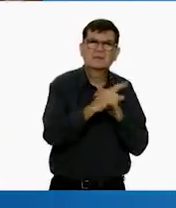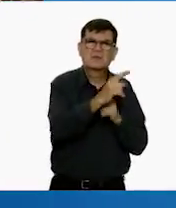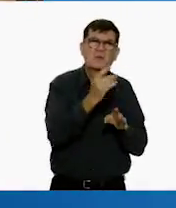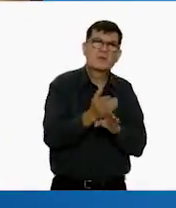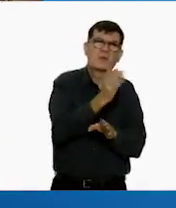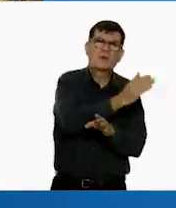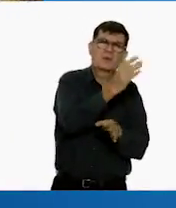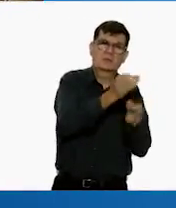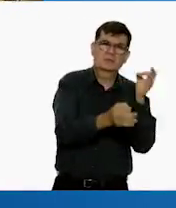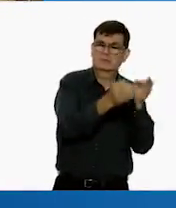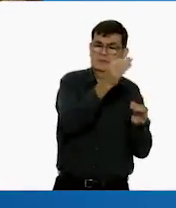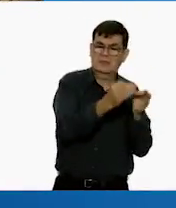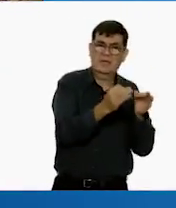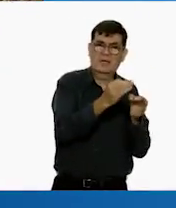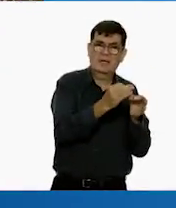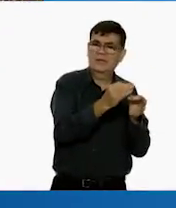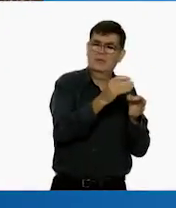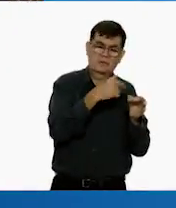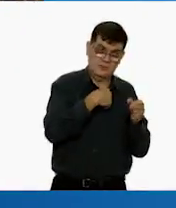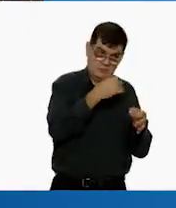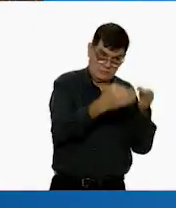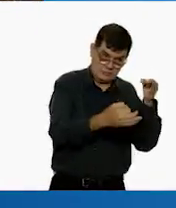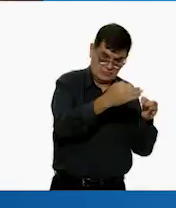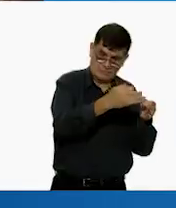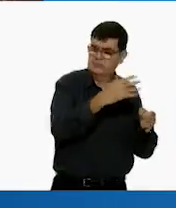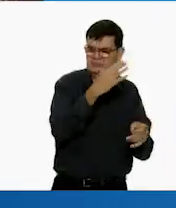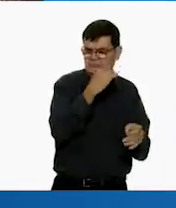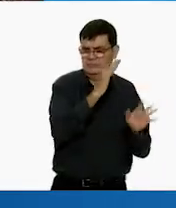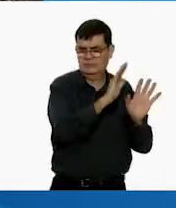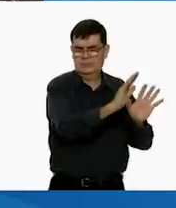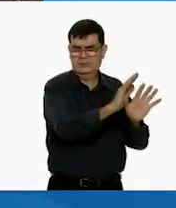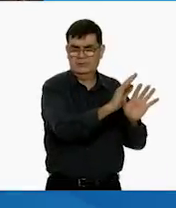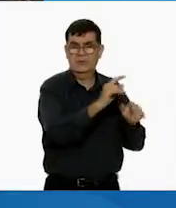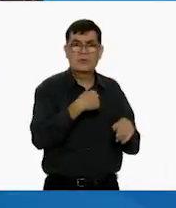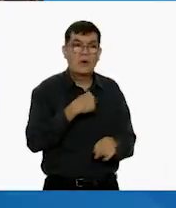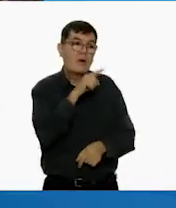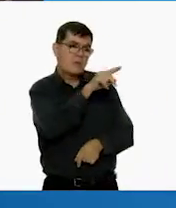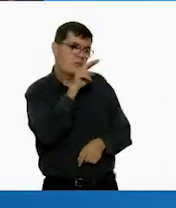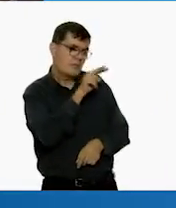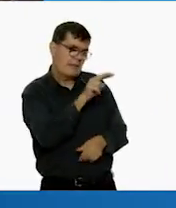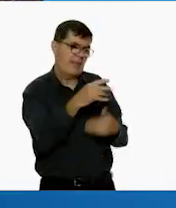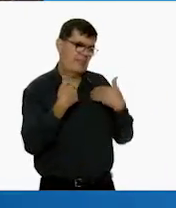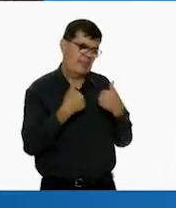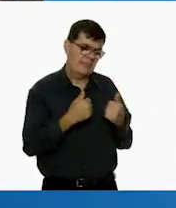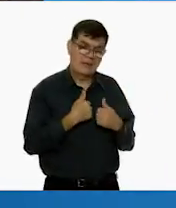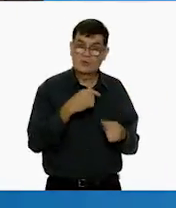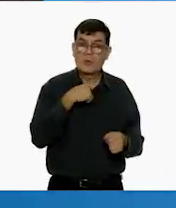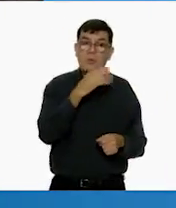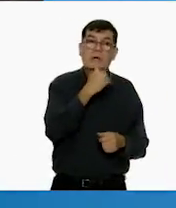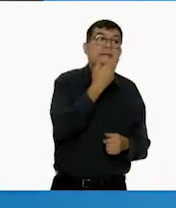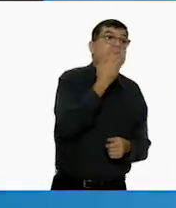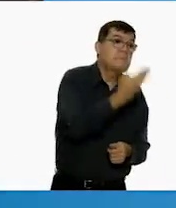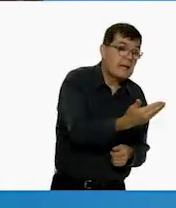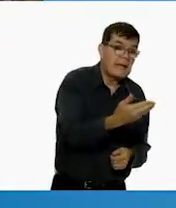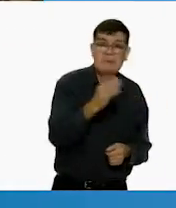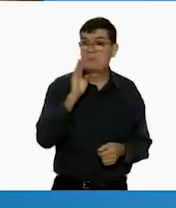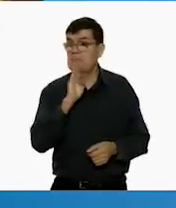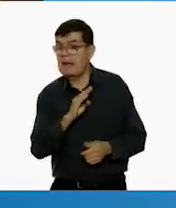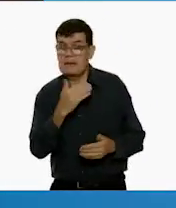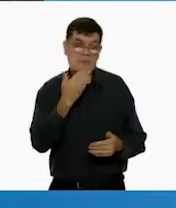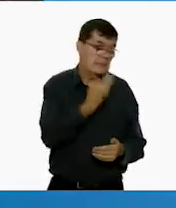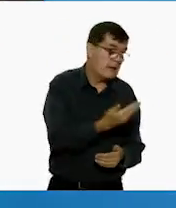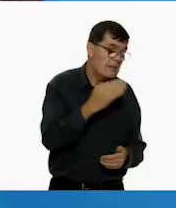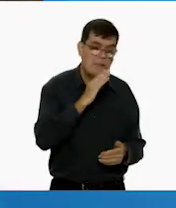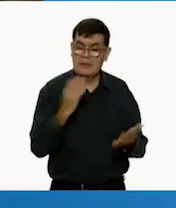pasado. Tenemos la función de entender el pasado. No podemos decir estos son los buenos y estos son los malos. Lo único que podemos hacer es